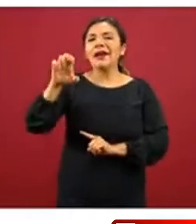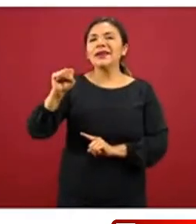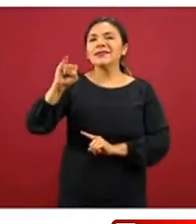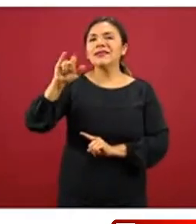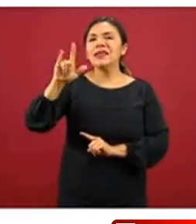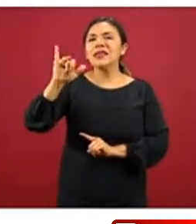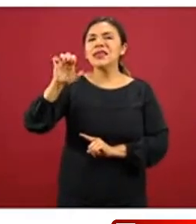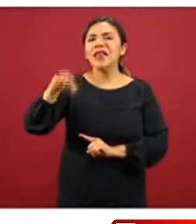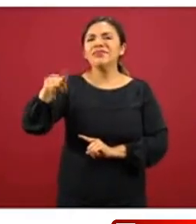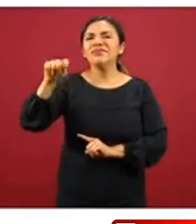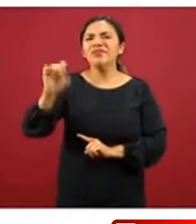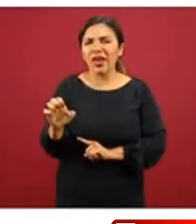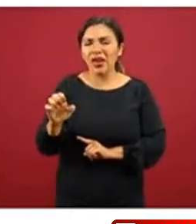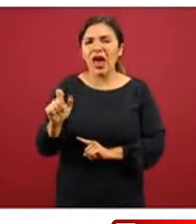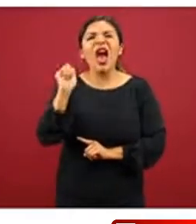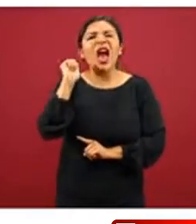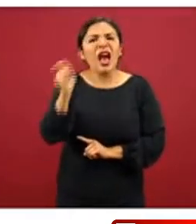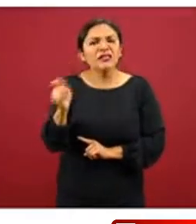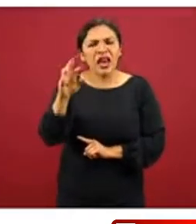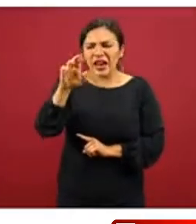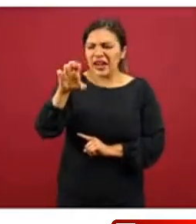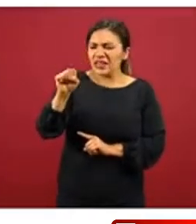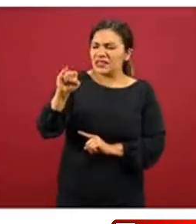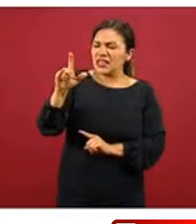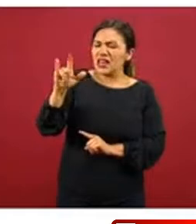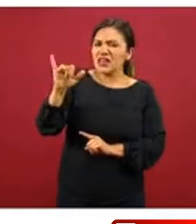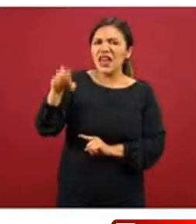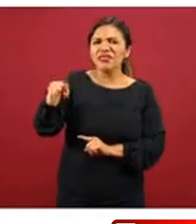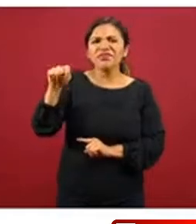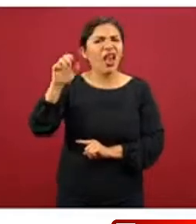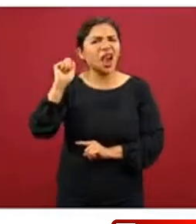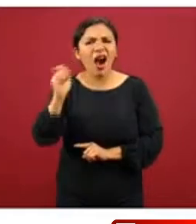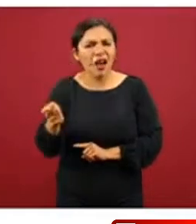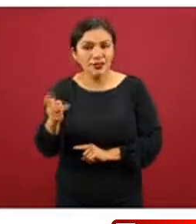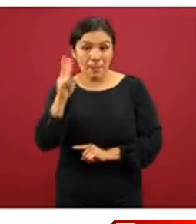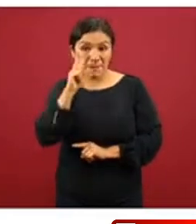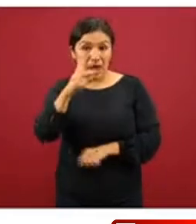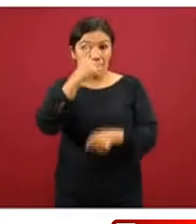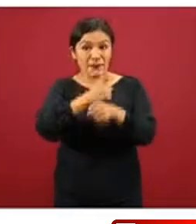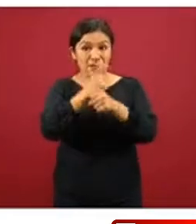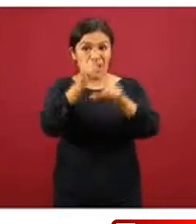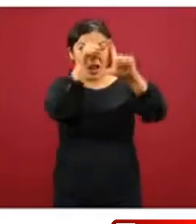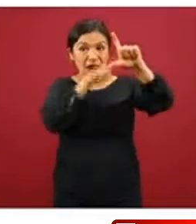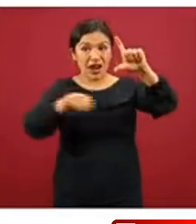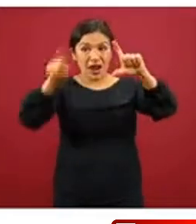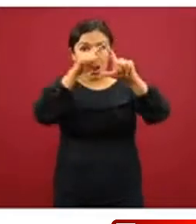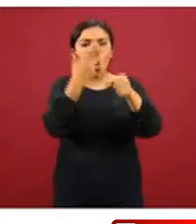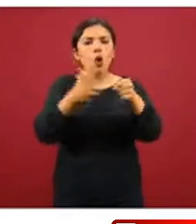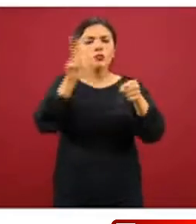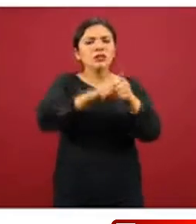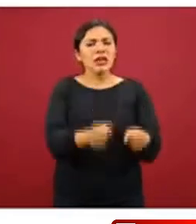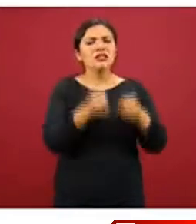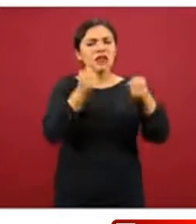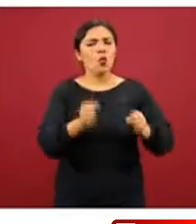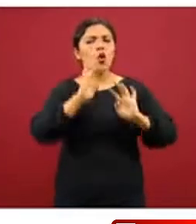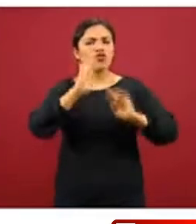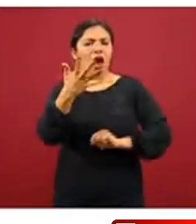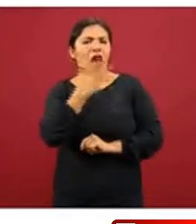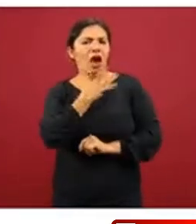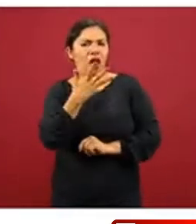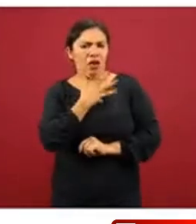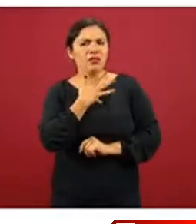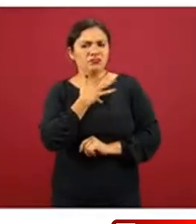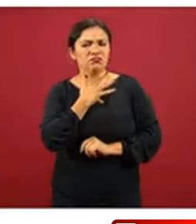Resiliente. ¿Y qué quiere decir resiliente? Aquí vemos en la primera esfera, hospital seguro, ya existía, el concepto